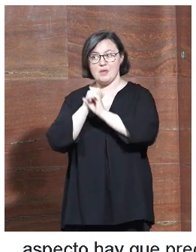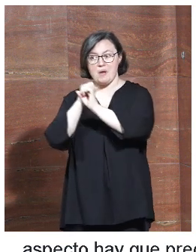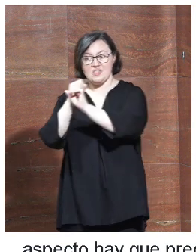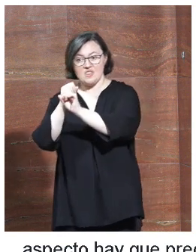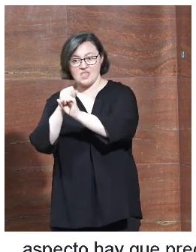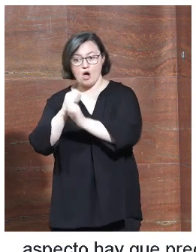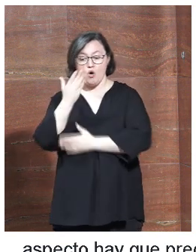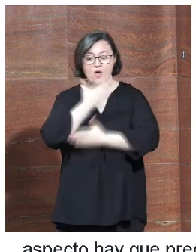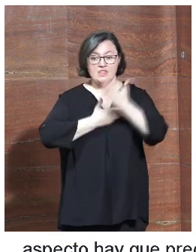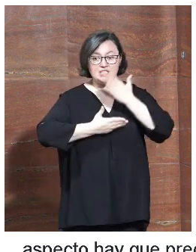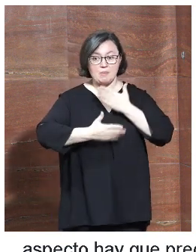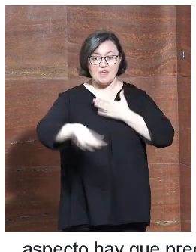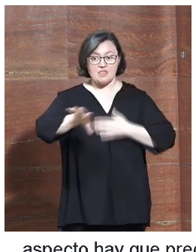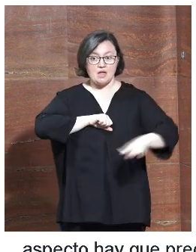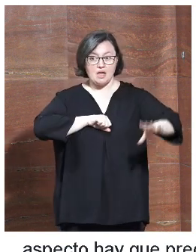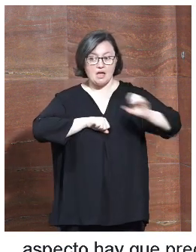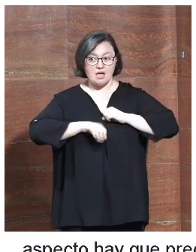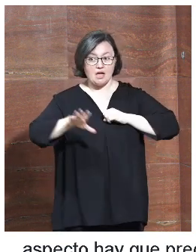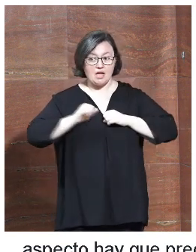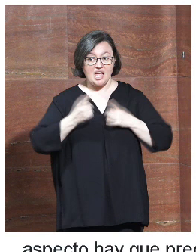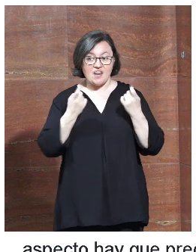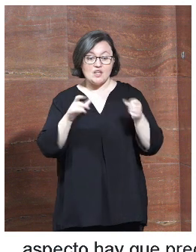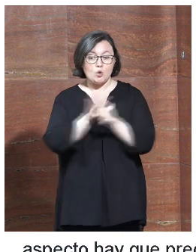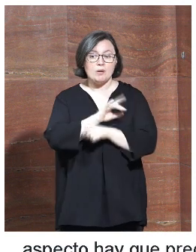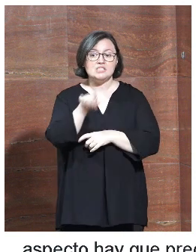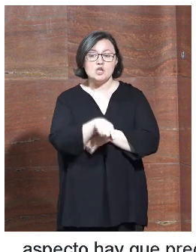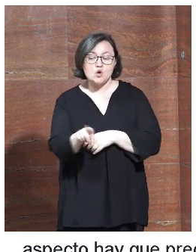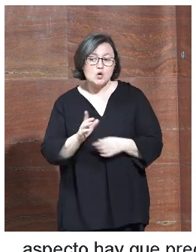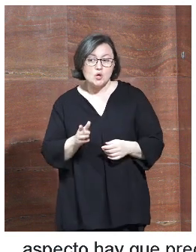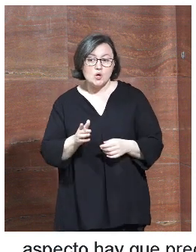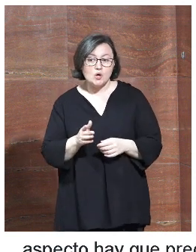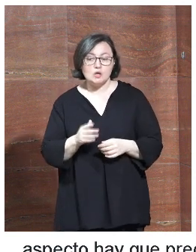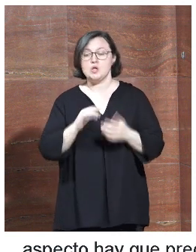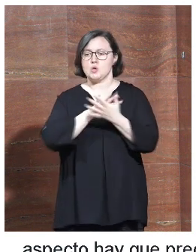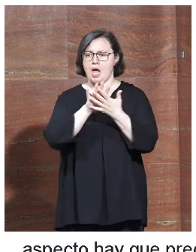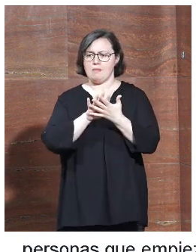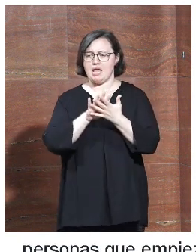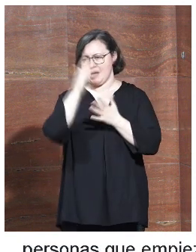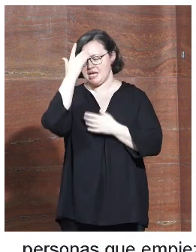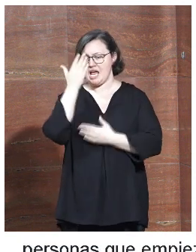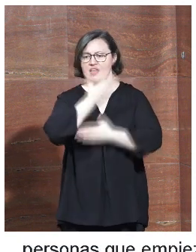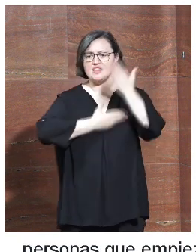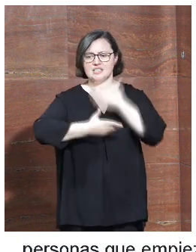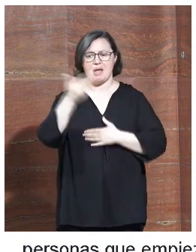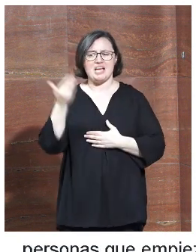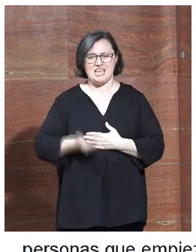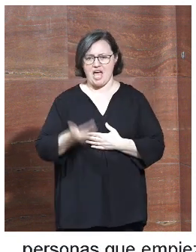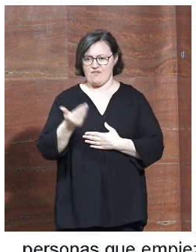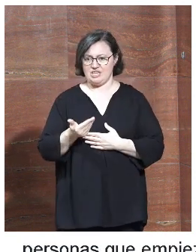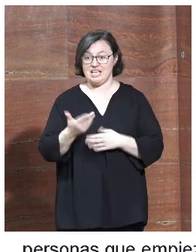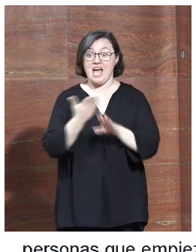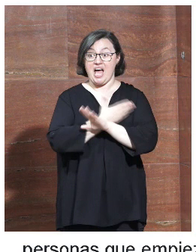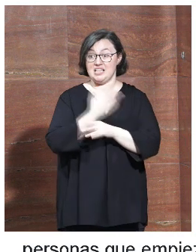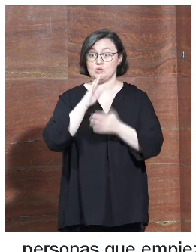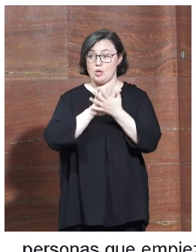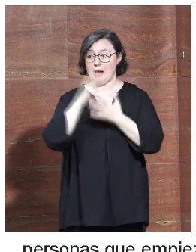tener discapacidades, ¿no? Bueno, sin ir más lejos y hablando ya de grandes discapacidades, antes